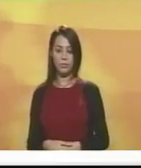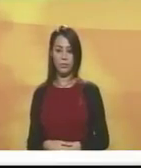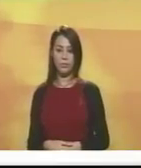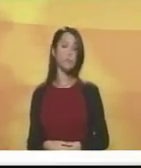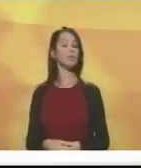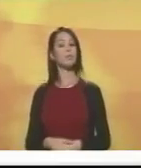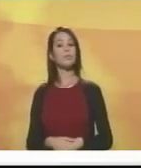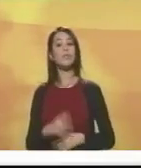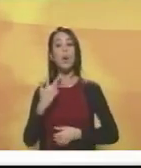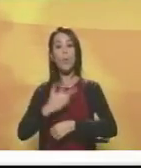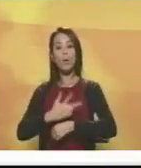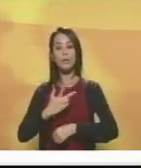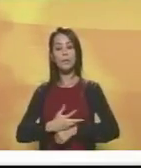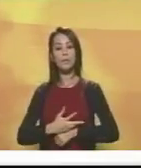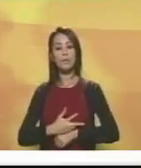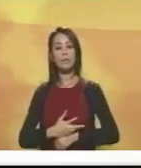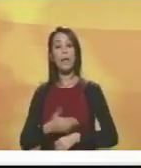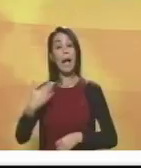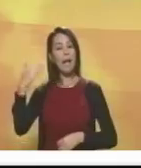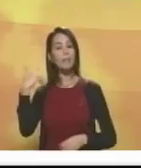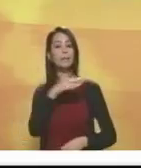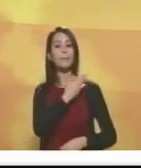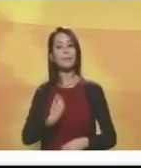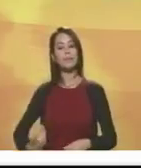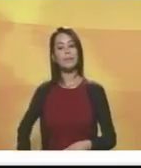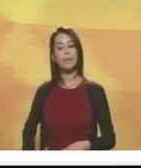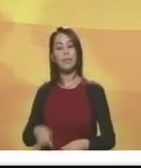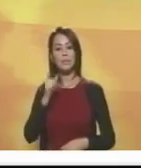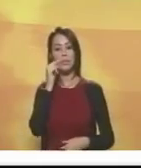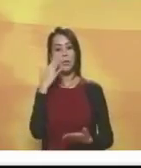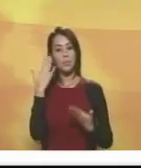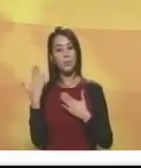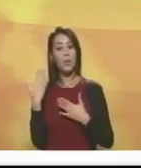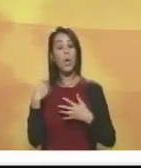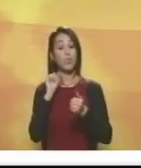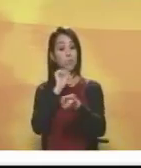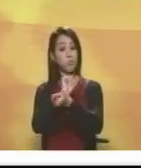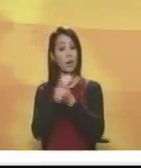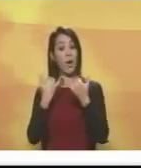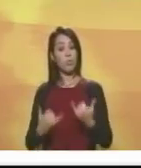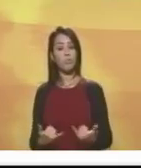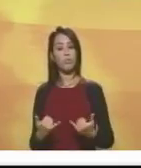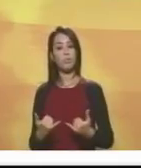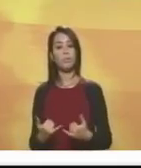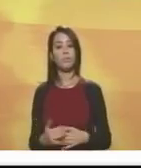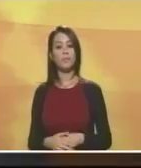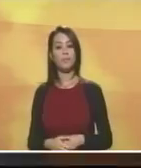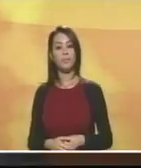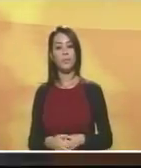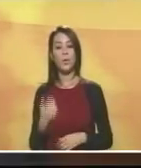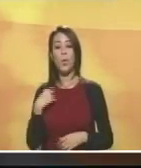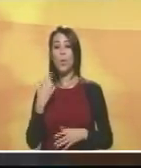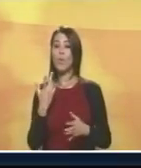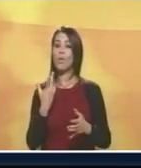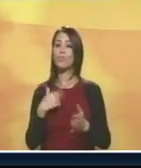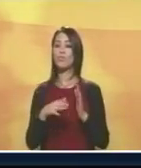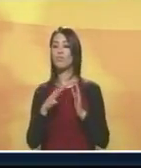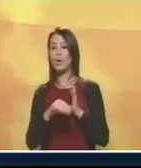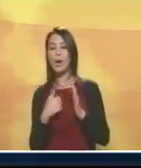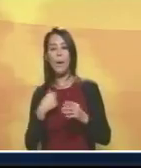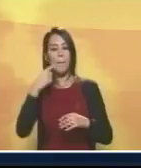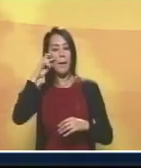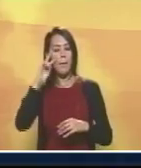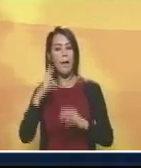En Guatemala, el expresidente Álvaro Colón, actualmente en prisión, habría orquestado un fraude por